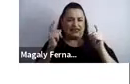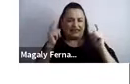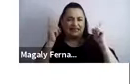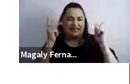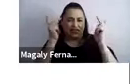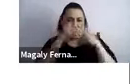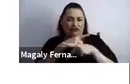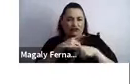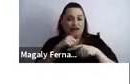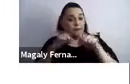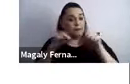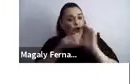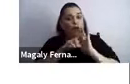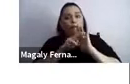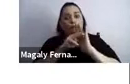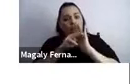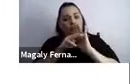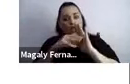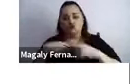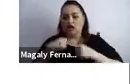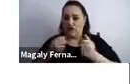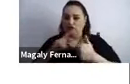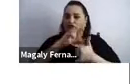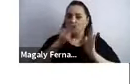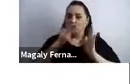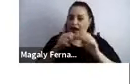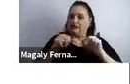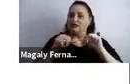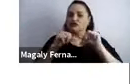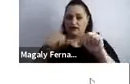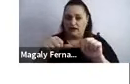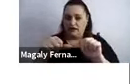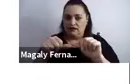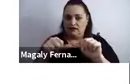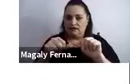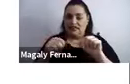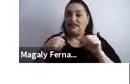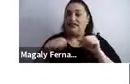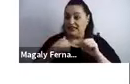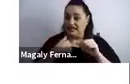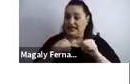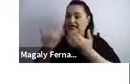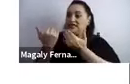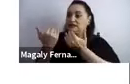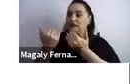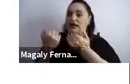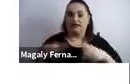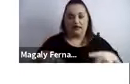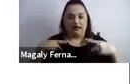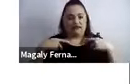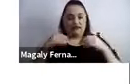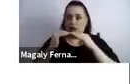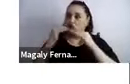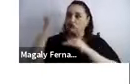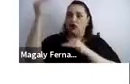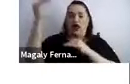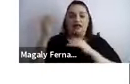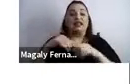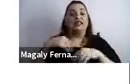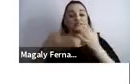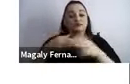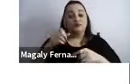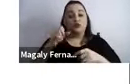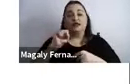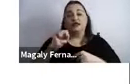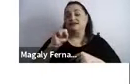son modelos de salud replicable y sostenible y tienen esperanzas de vida muy altas. Le sigue Sri Lanka, también